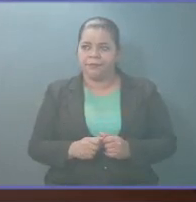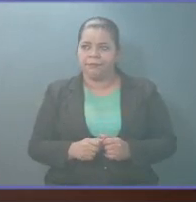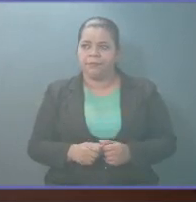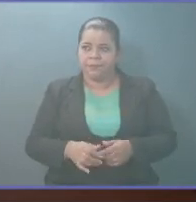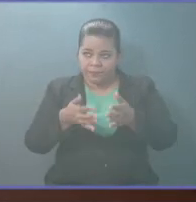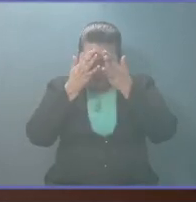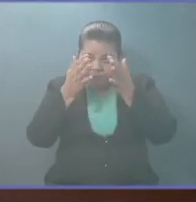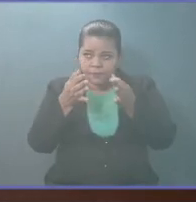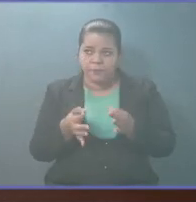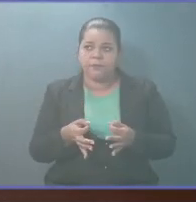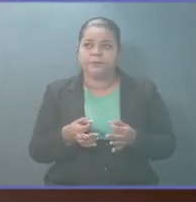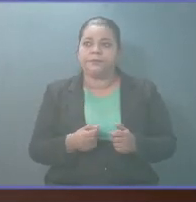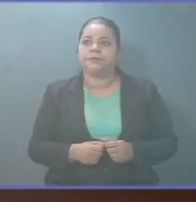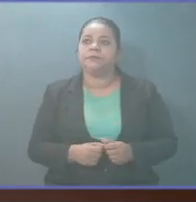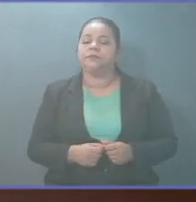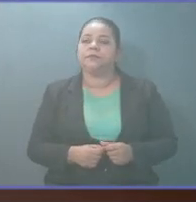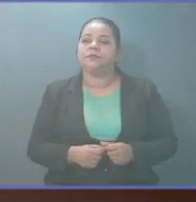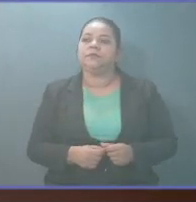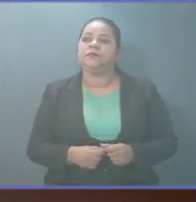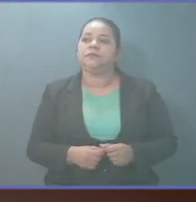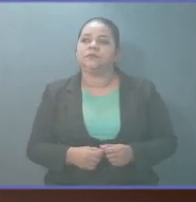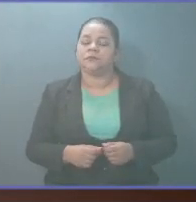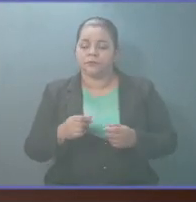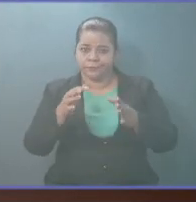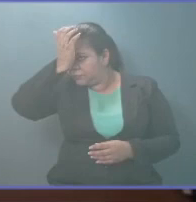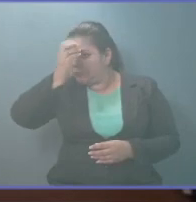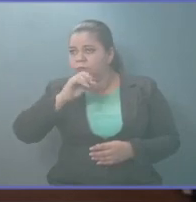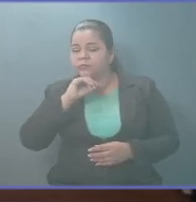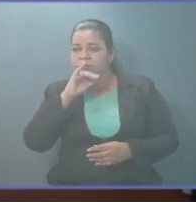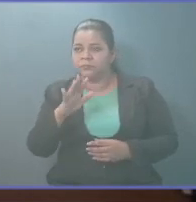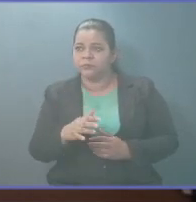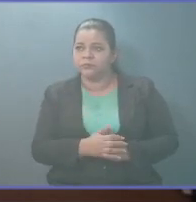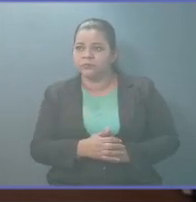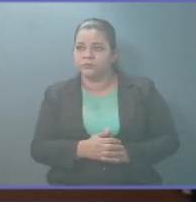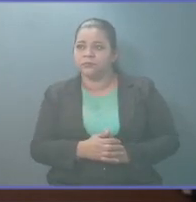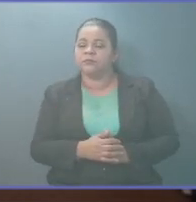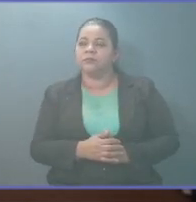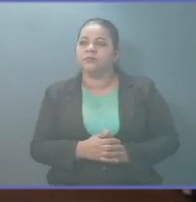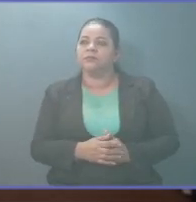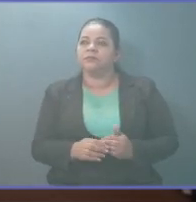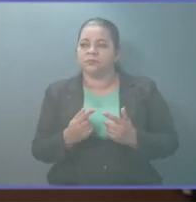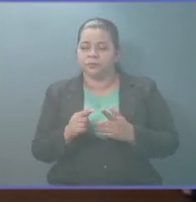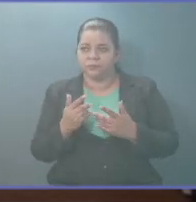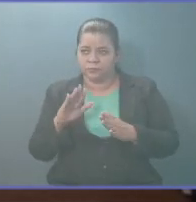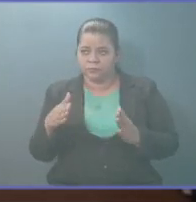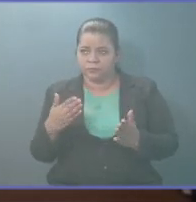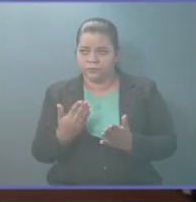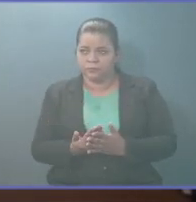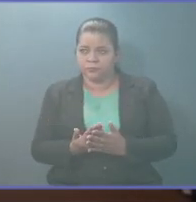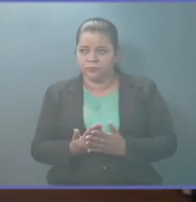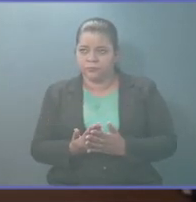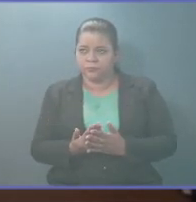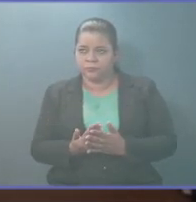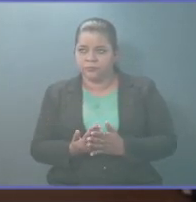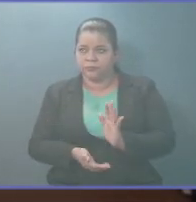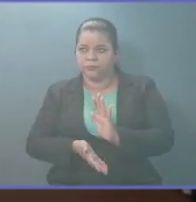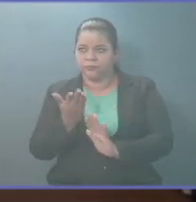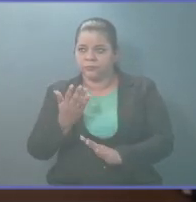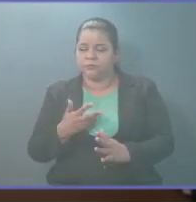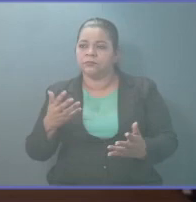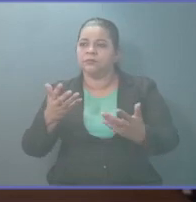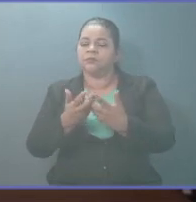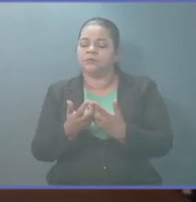Sentencia estimatoria. Y ellos han puesto en la resolución definitiva estimatoria,